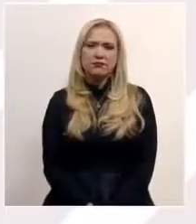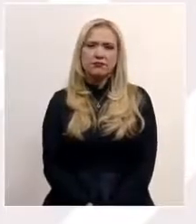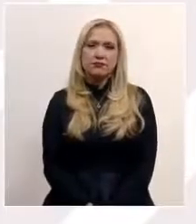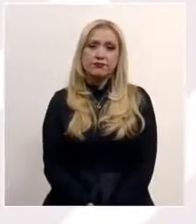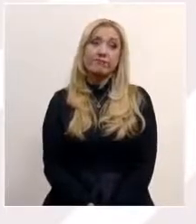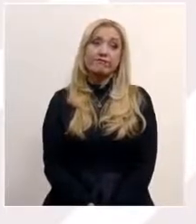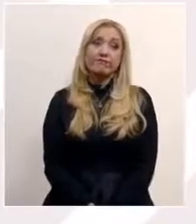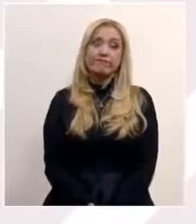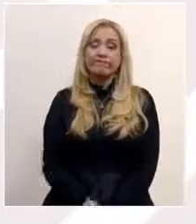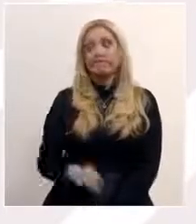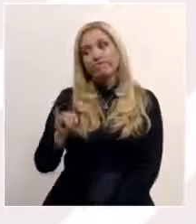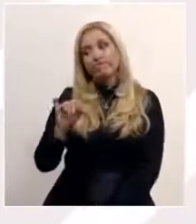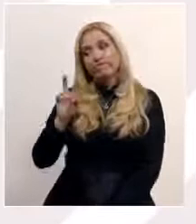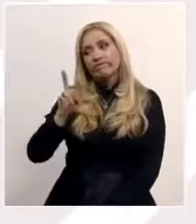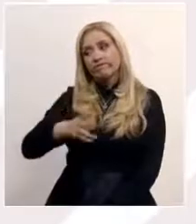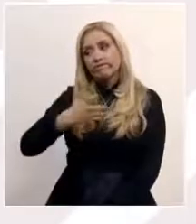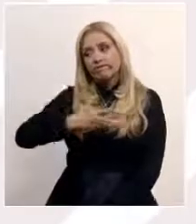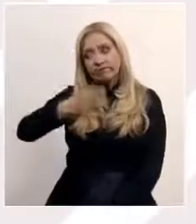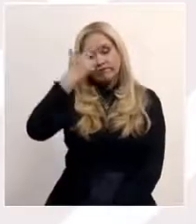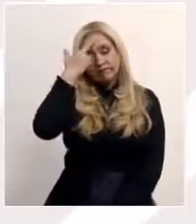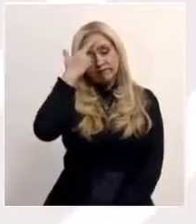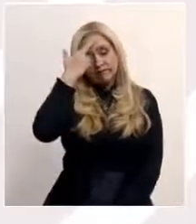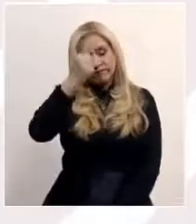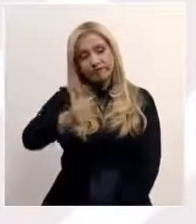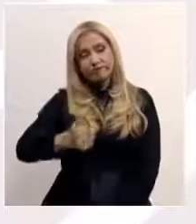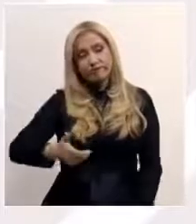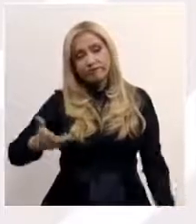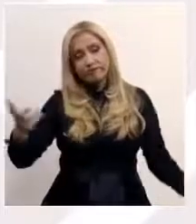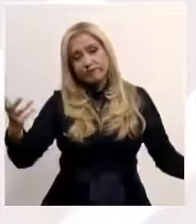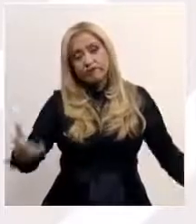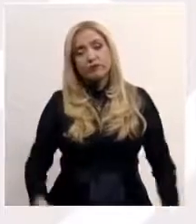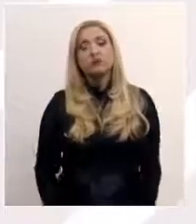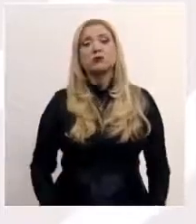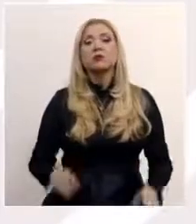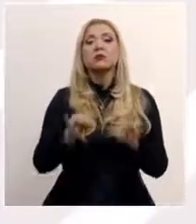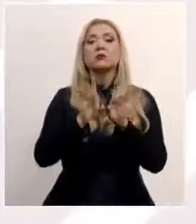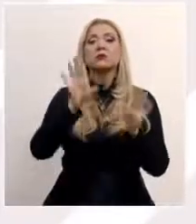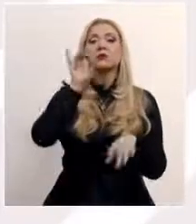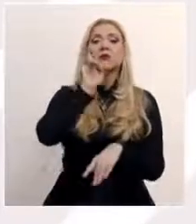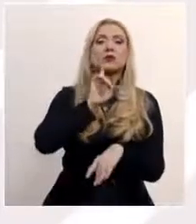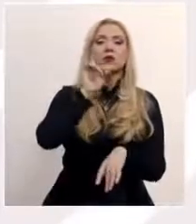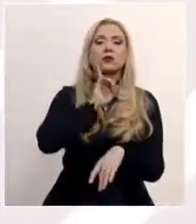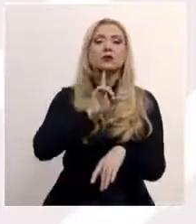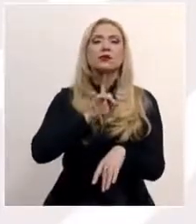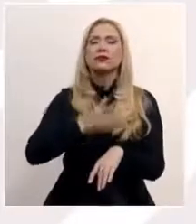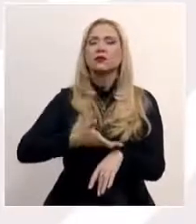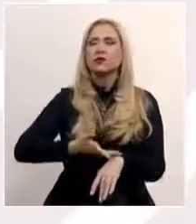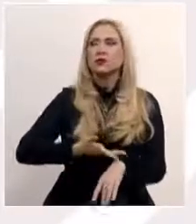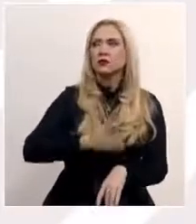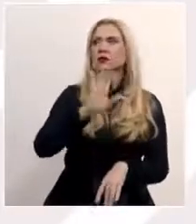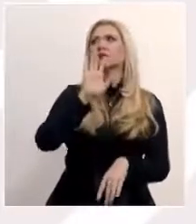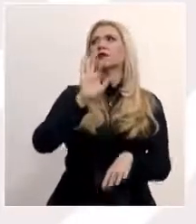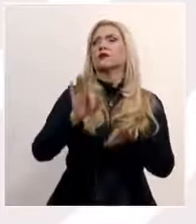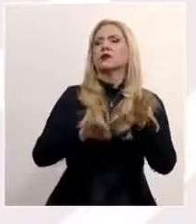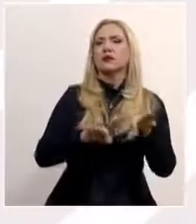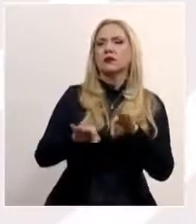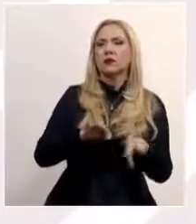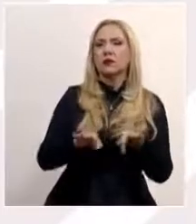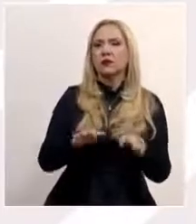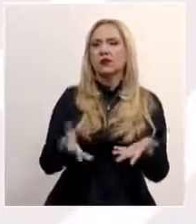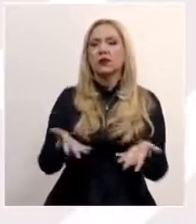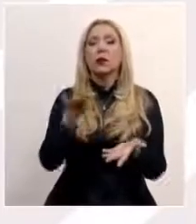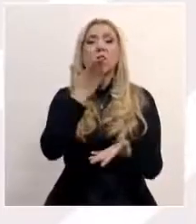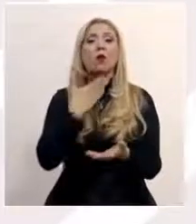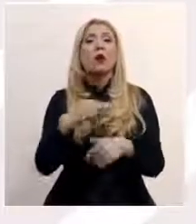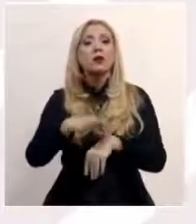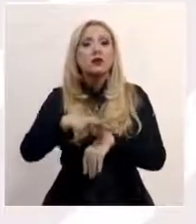Por supuesto, y además el tema ahí de cuando una mujer pierde su trabajo, pierde su acceso a la seguridad